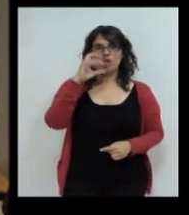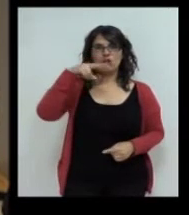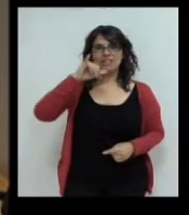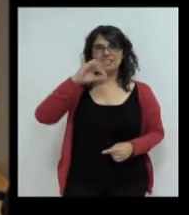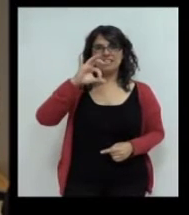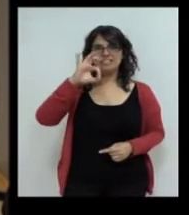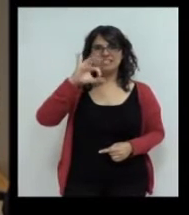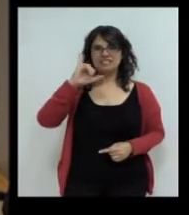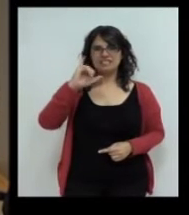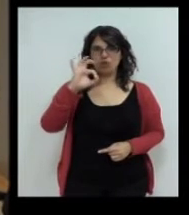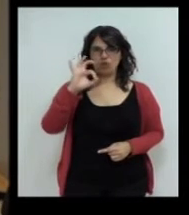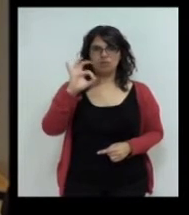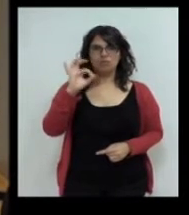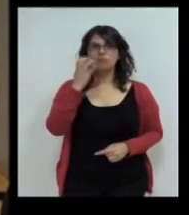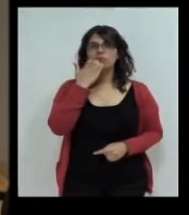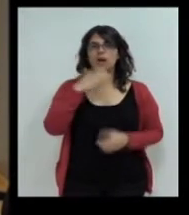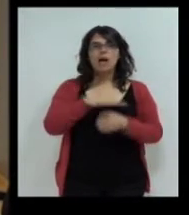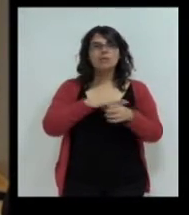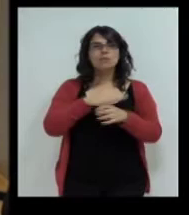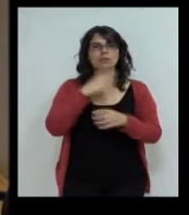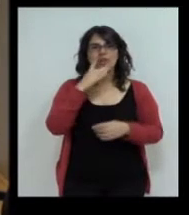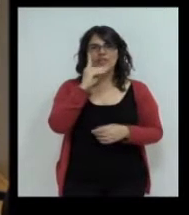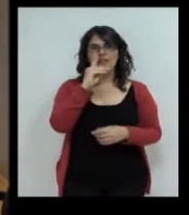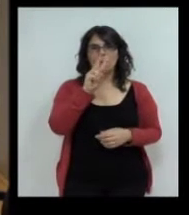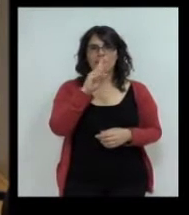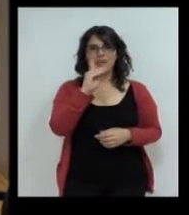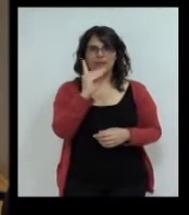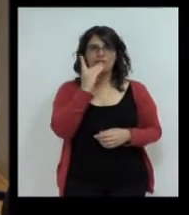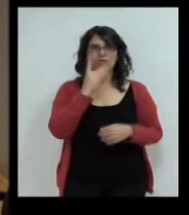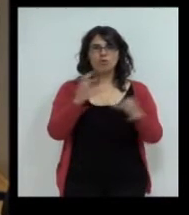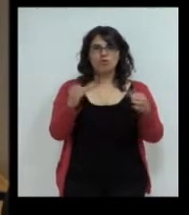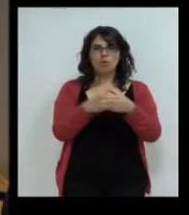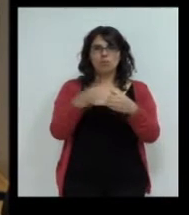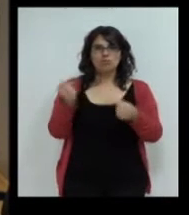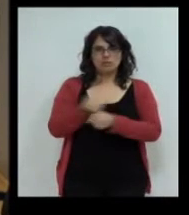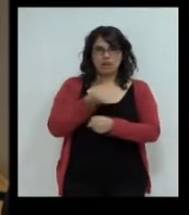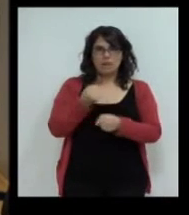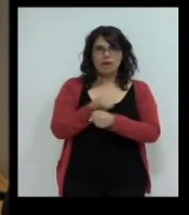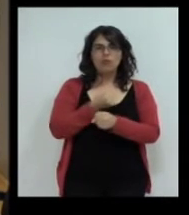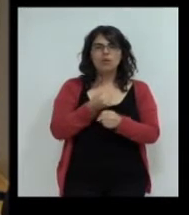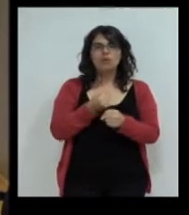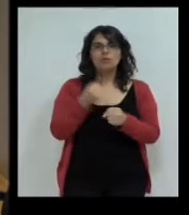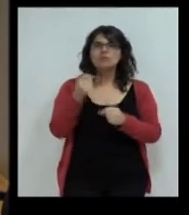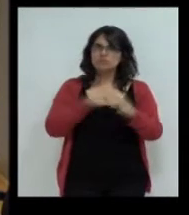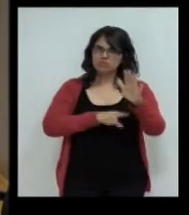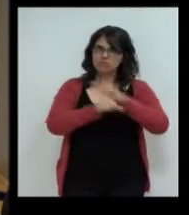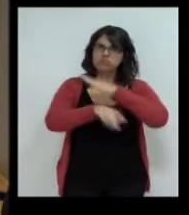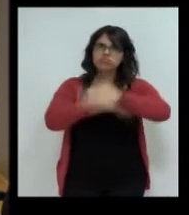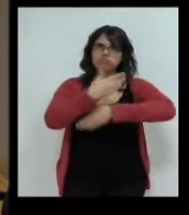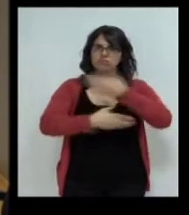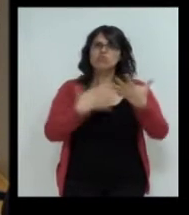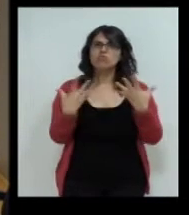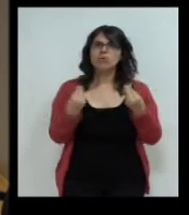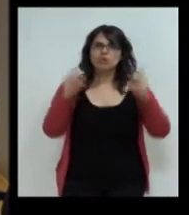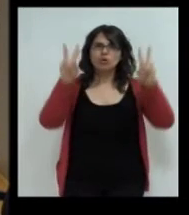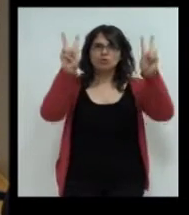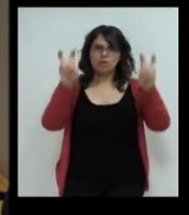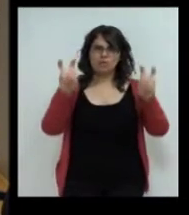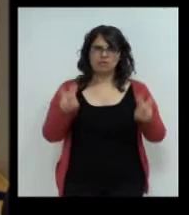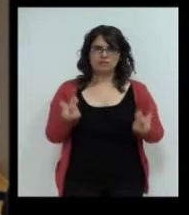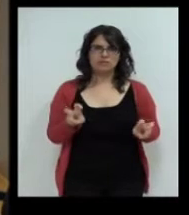Mientras que en el ámbito de DBB y en los grupos de trabajo de DVB se ha avanzado mucho en todos estos aspectos